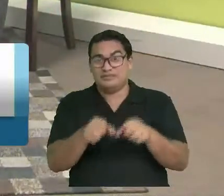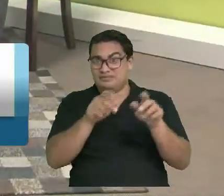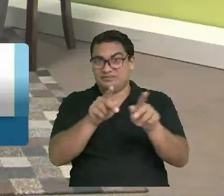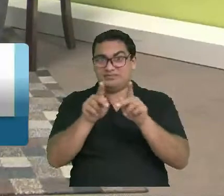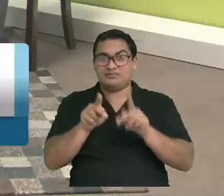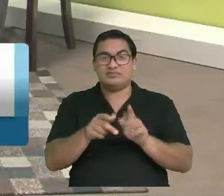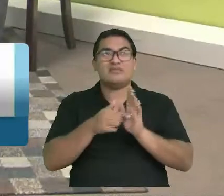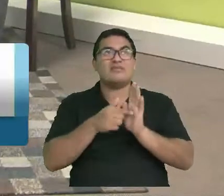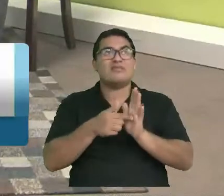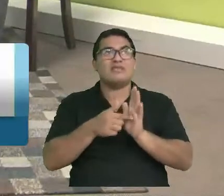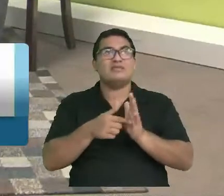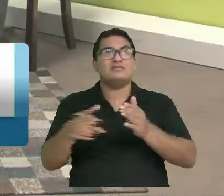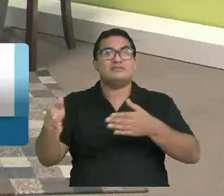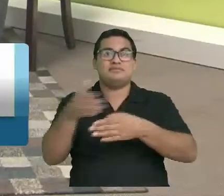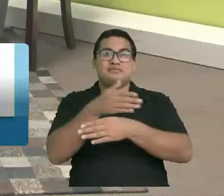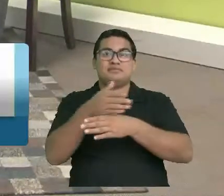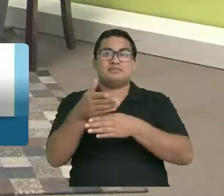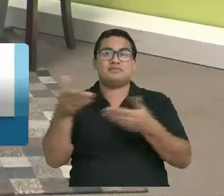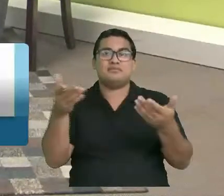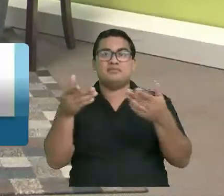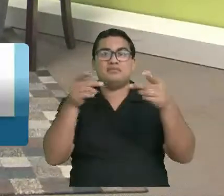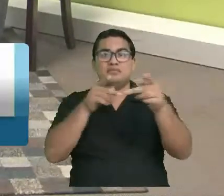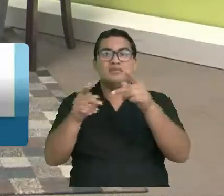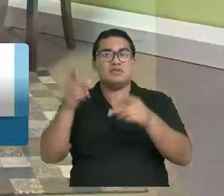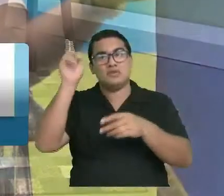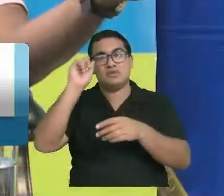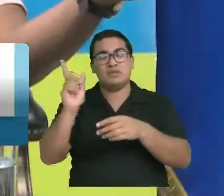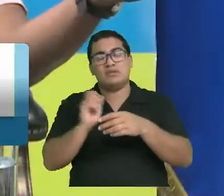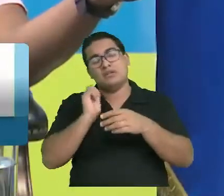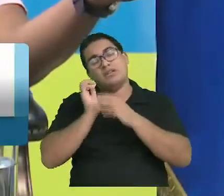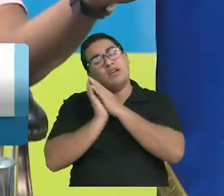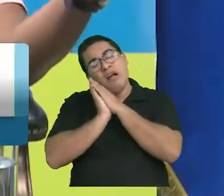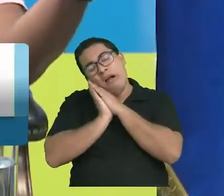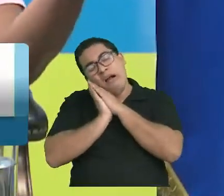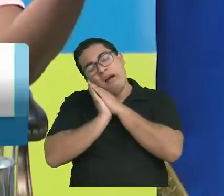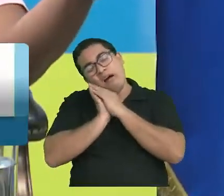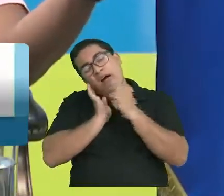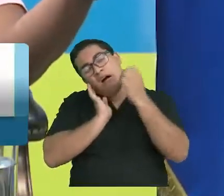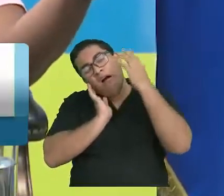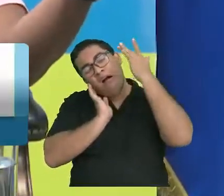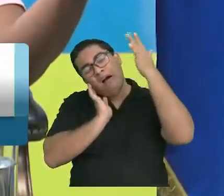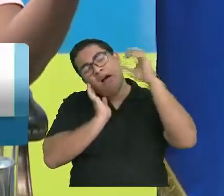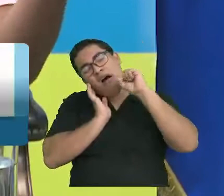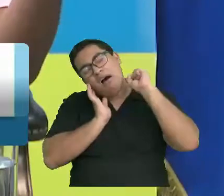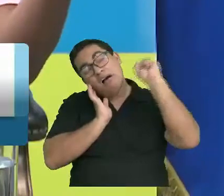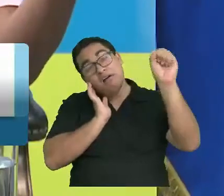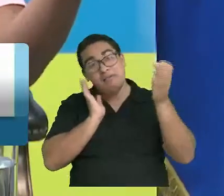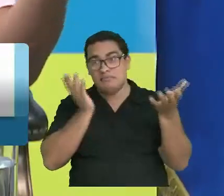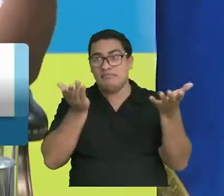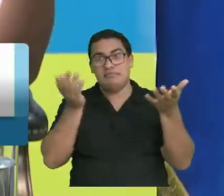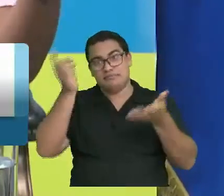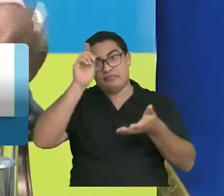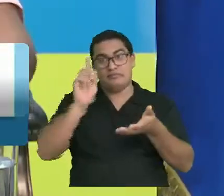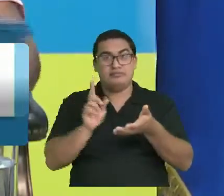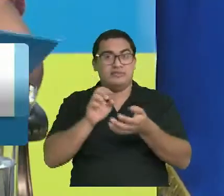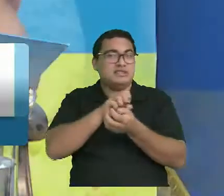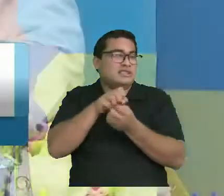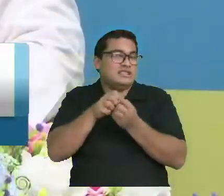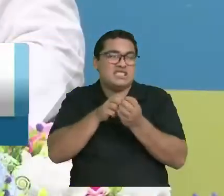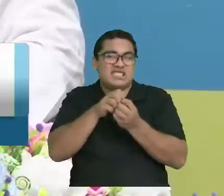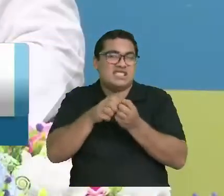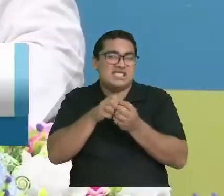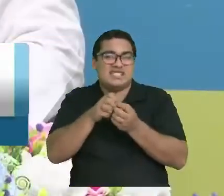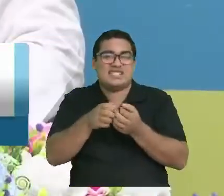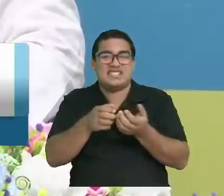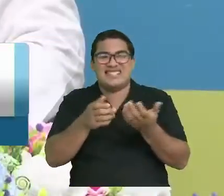qué tipo de cómo roncamos, qué tan fuerte roncamos, y menos nos vamos a dar cuenta pues que rechinamos los dientes, a